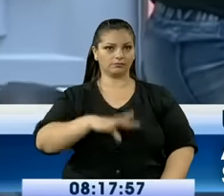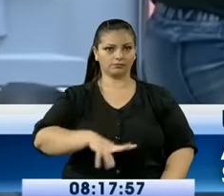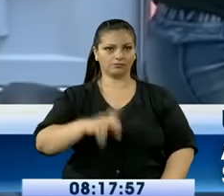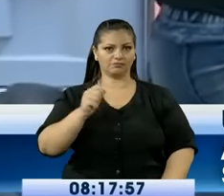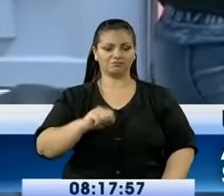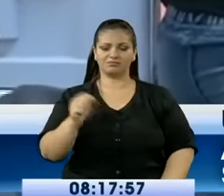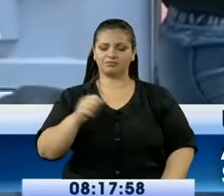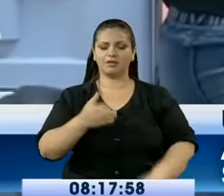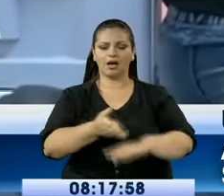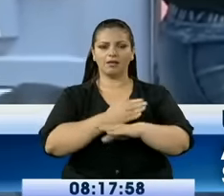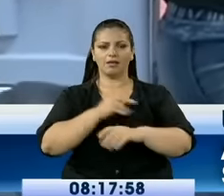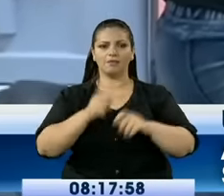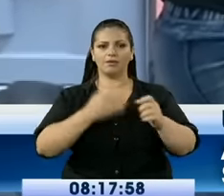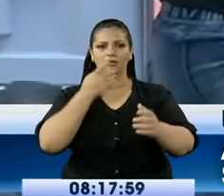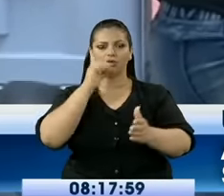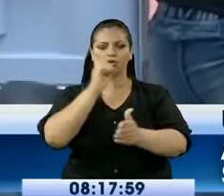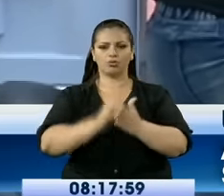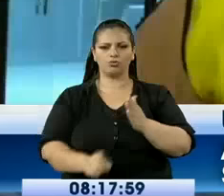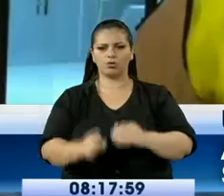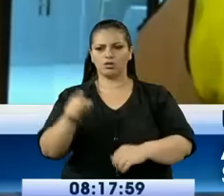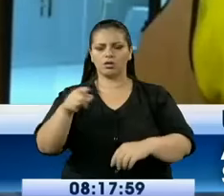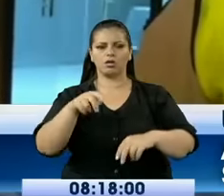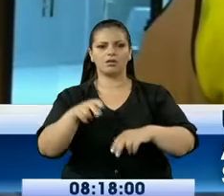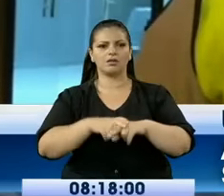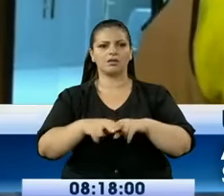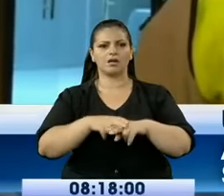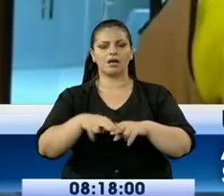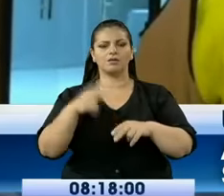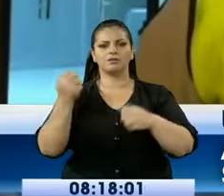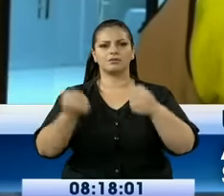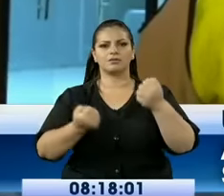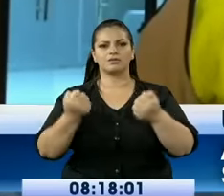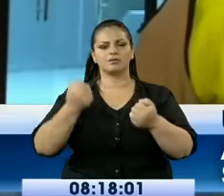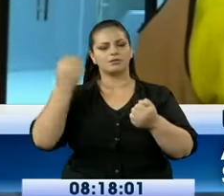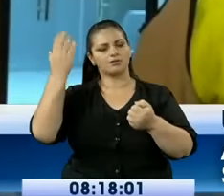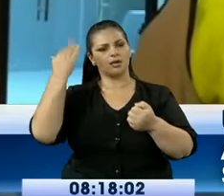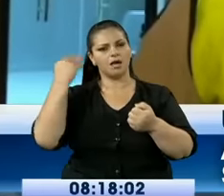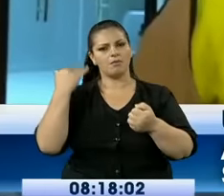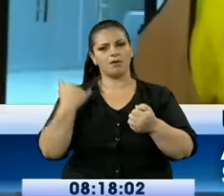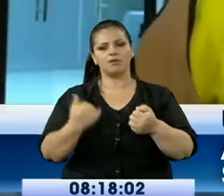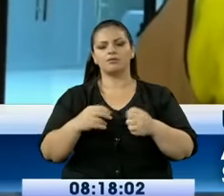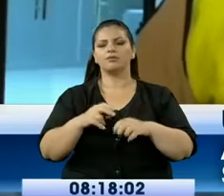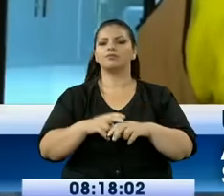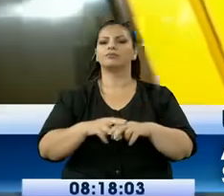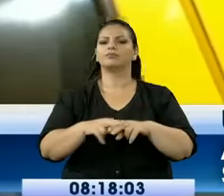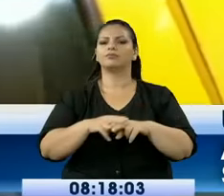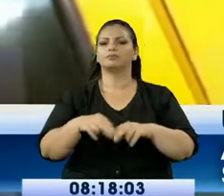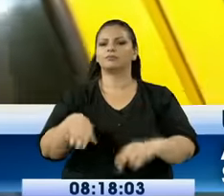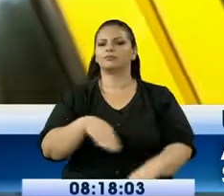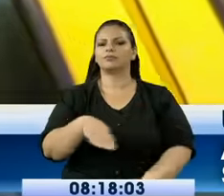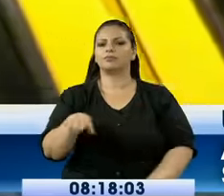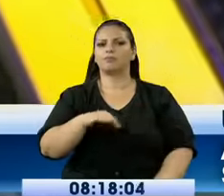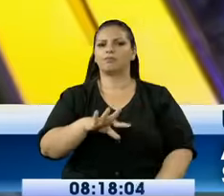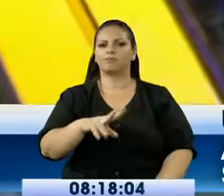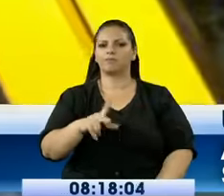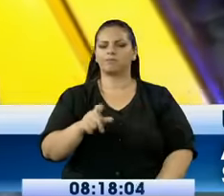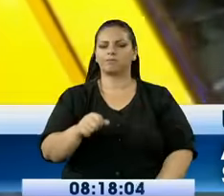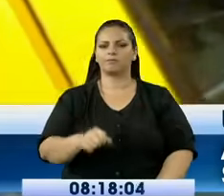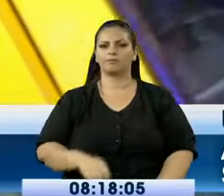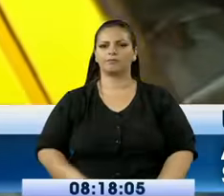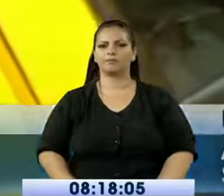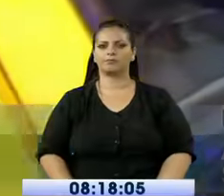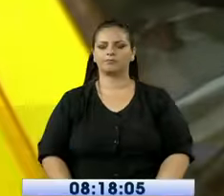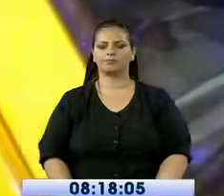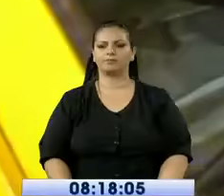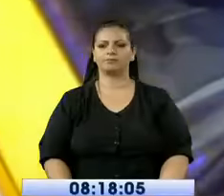y denuncias de que un taxi amarillo se estaba suscitando hechos delictivos en todo el distrito. Informó